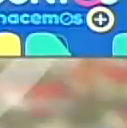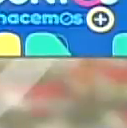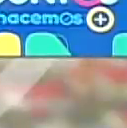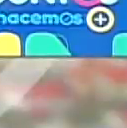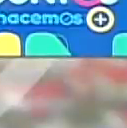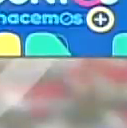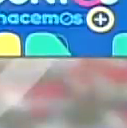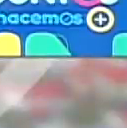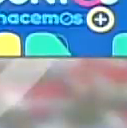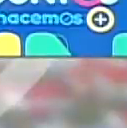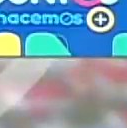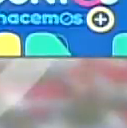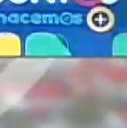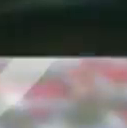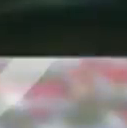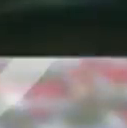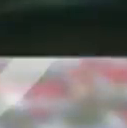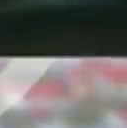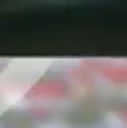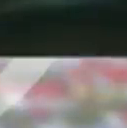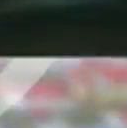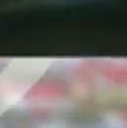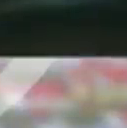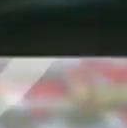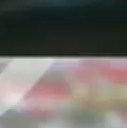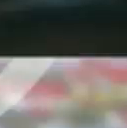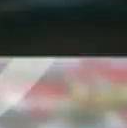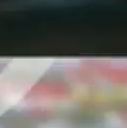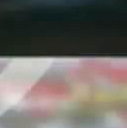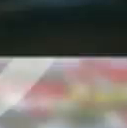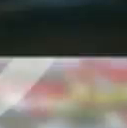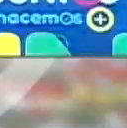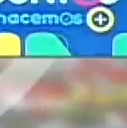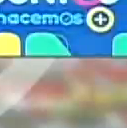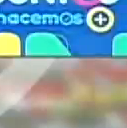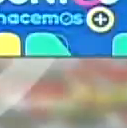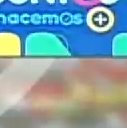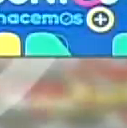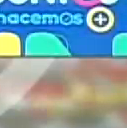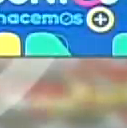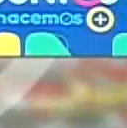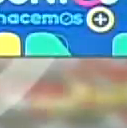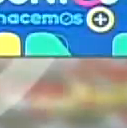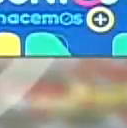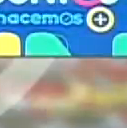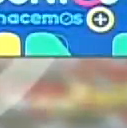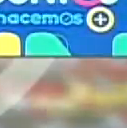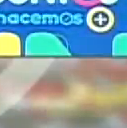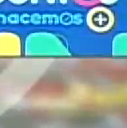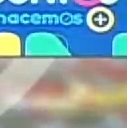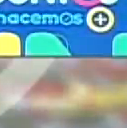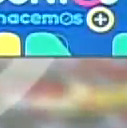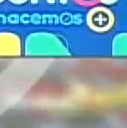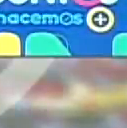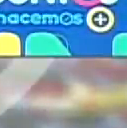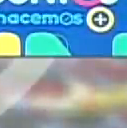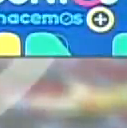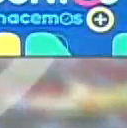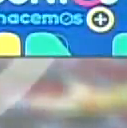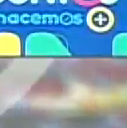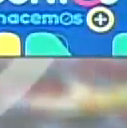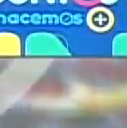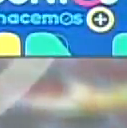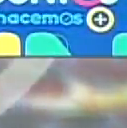este cuartel convertido en museo de tanta importancia para la historia de